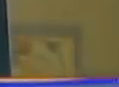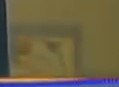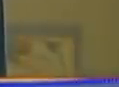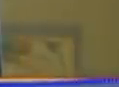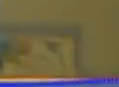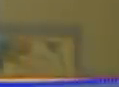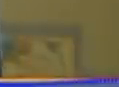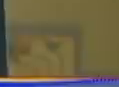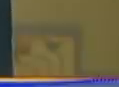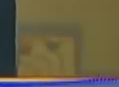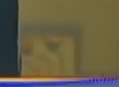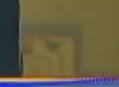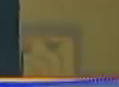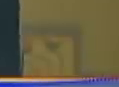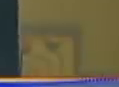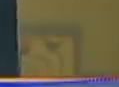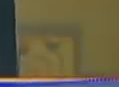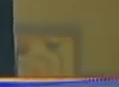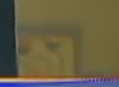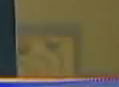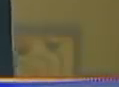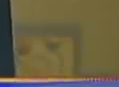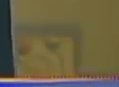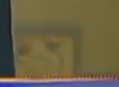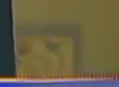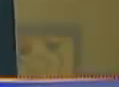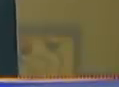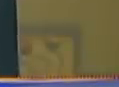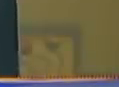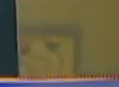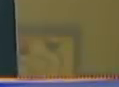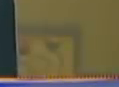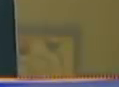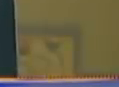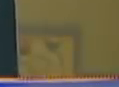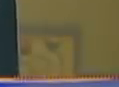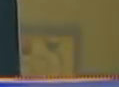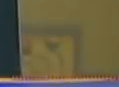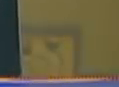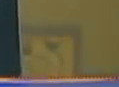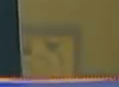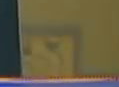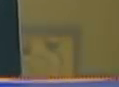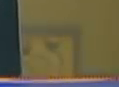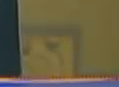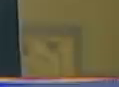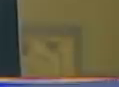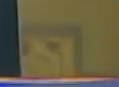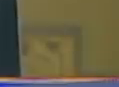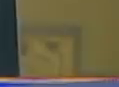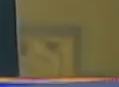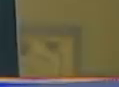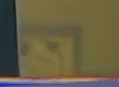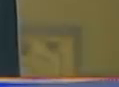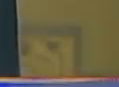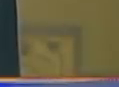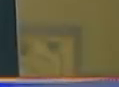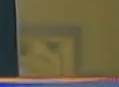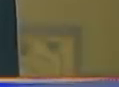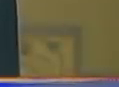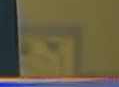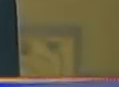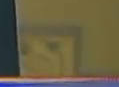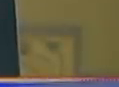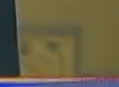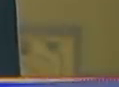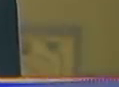la economía venezolana y el drama social que atraviesa nuestro pueblo. Estamos en medio de una